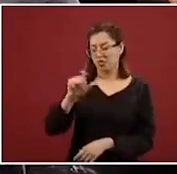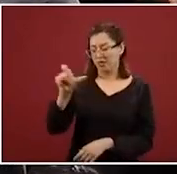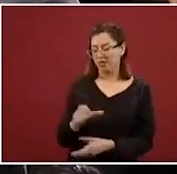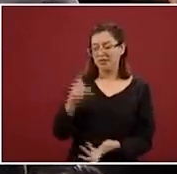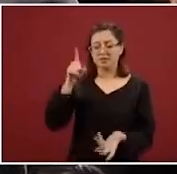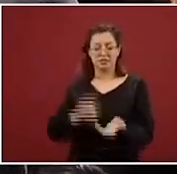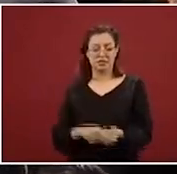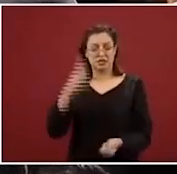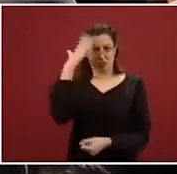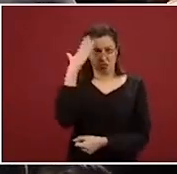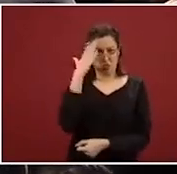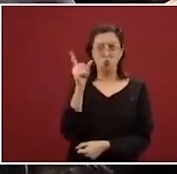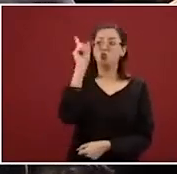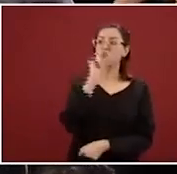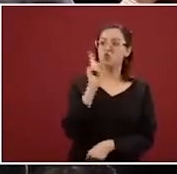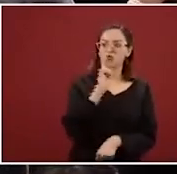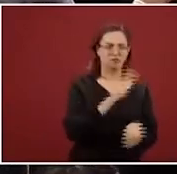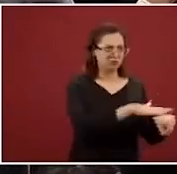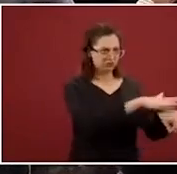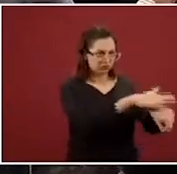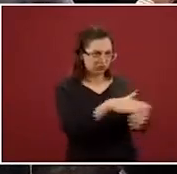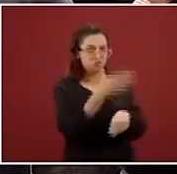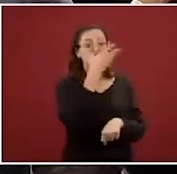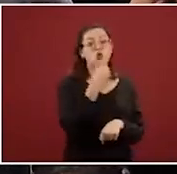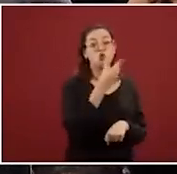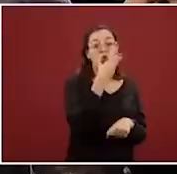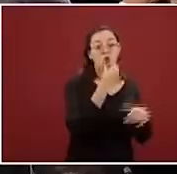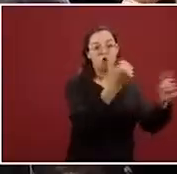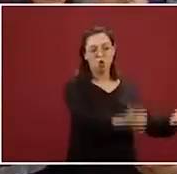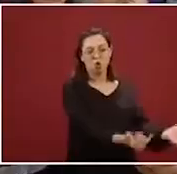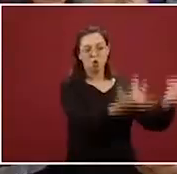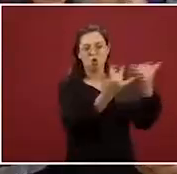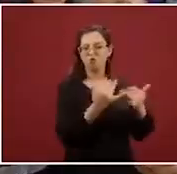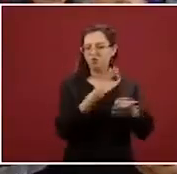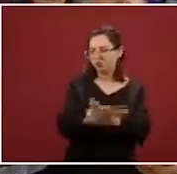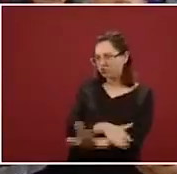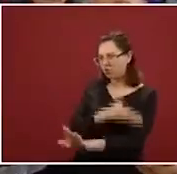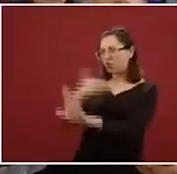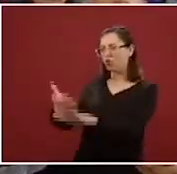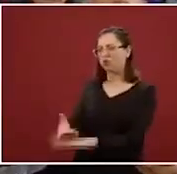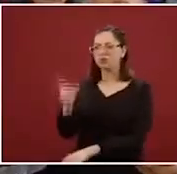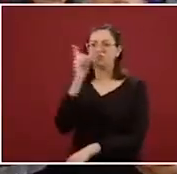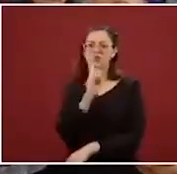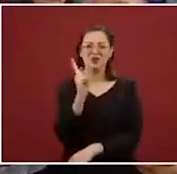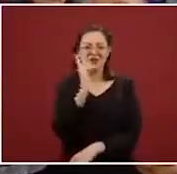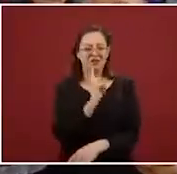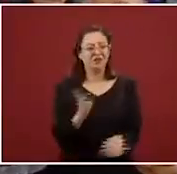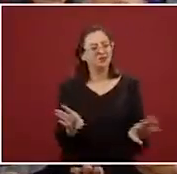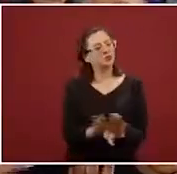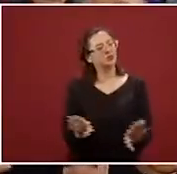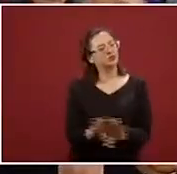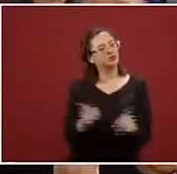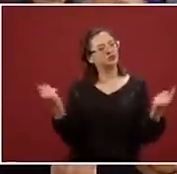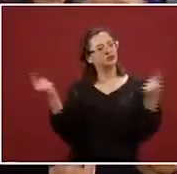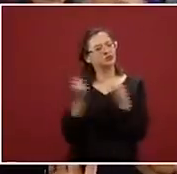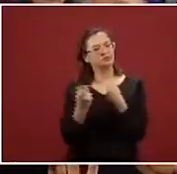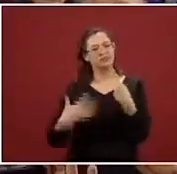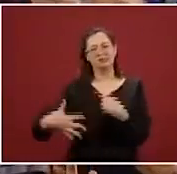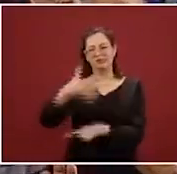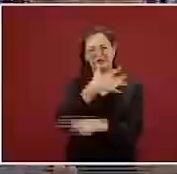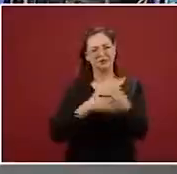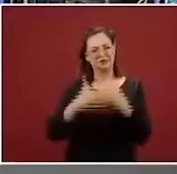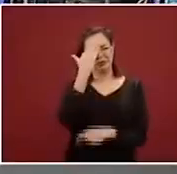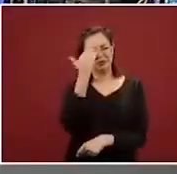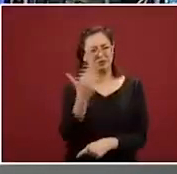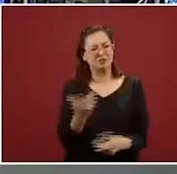llevando o convocando a gente para confrontar a una huelga de 80% de mujeres. ¿Qué le parece, presidente, todo este contexto? Pues